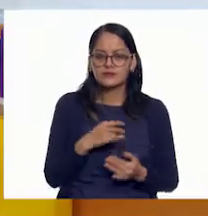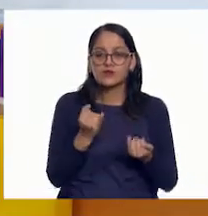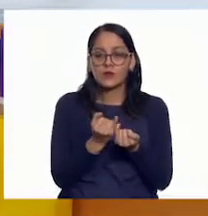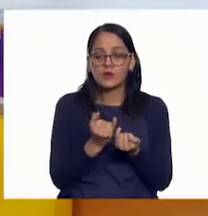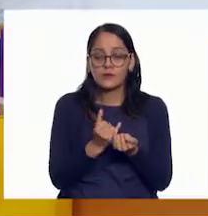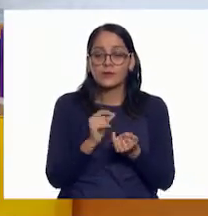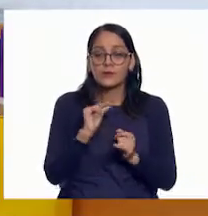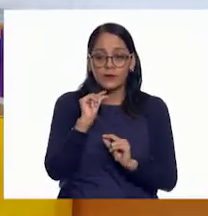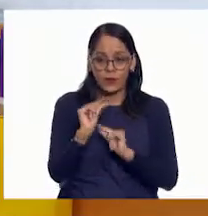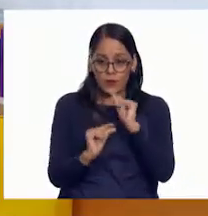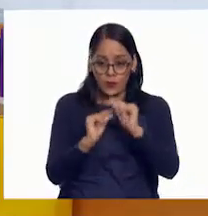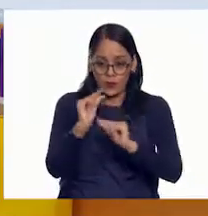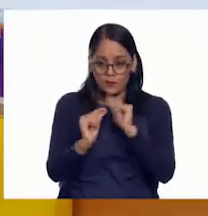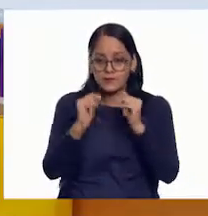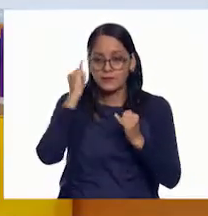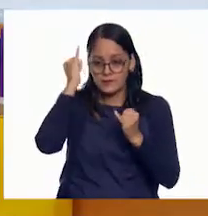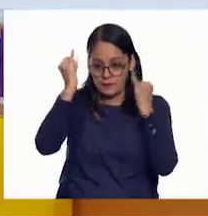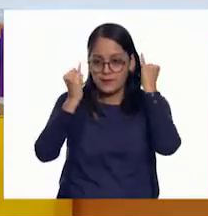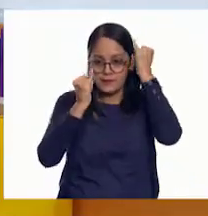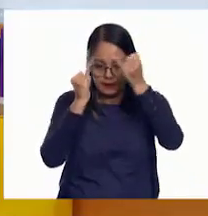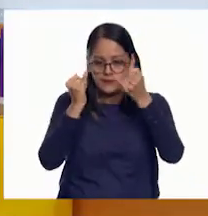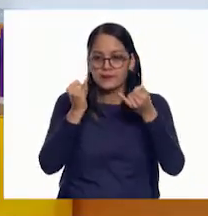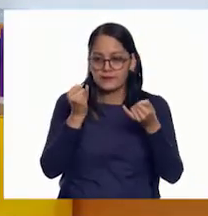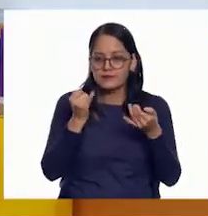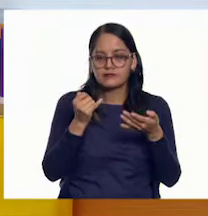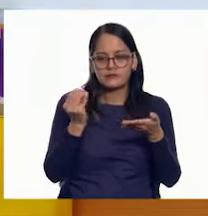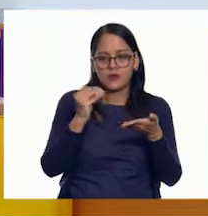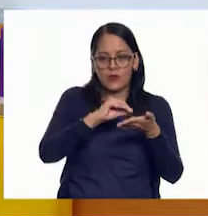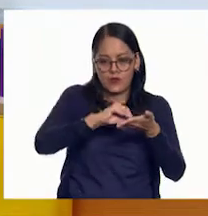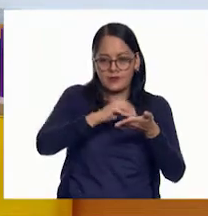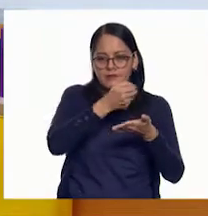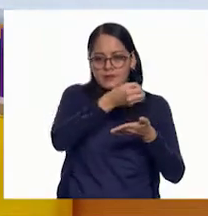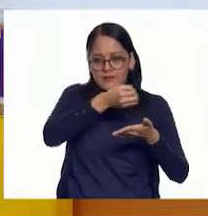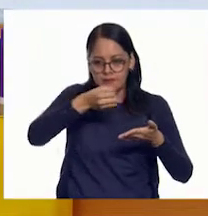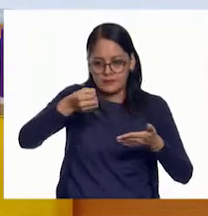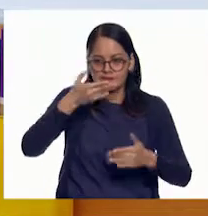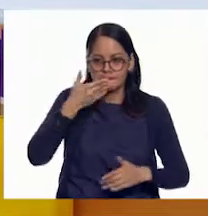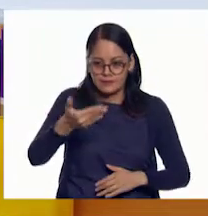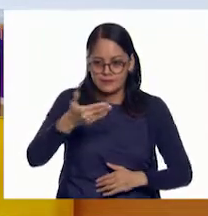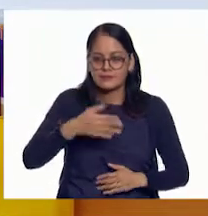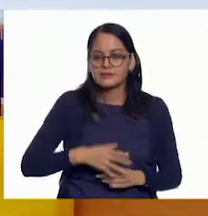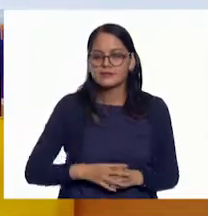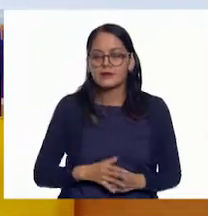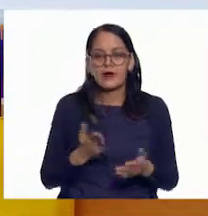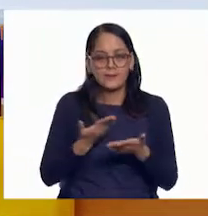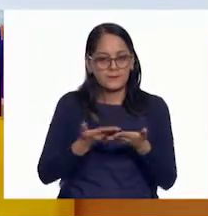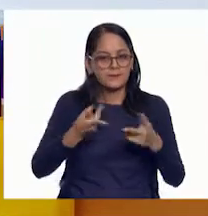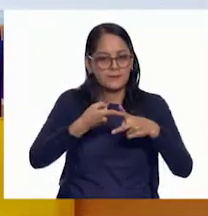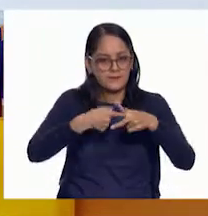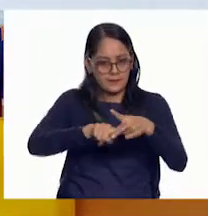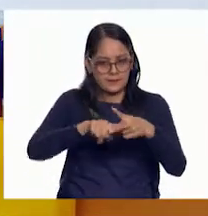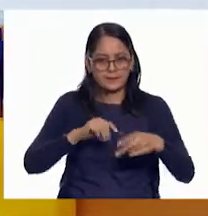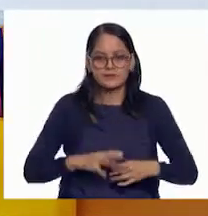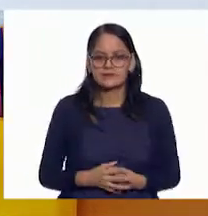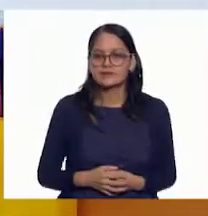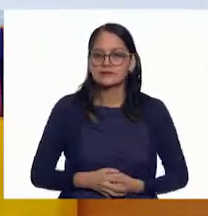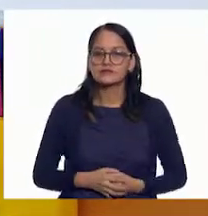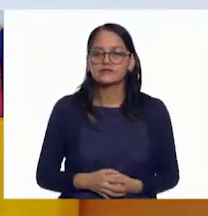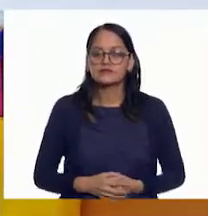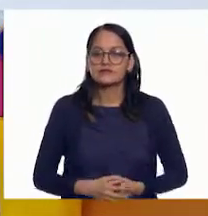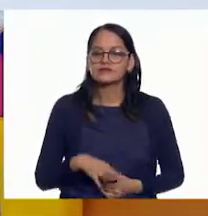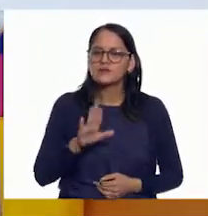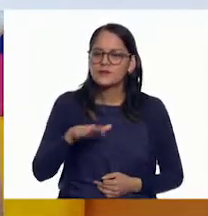enriqueciendo cada una de estas ideas y vamos a dar orden. Entonces vamos a empezar.